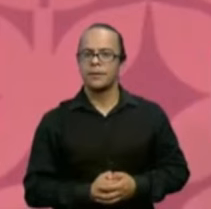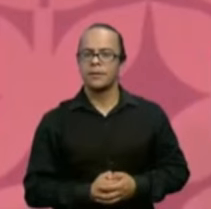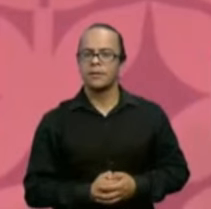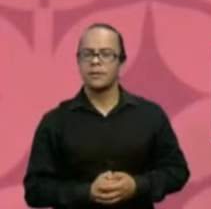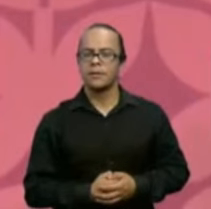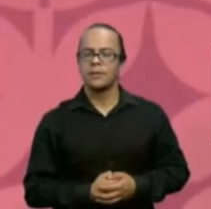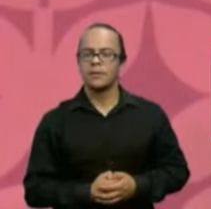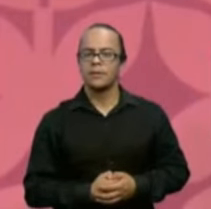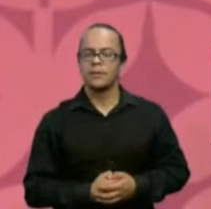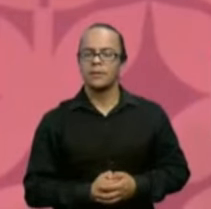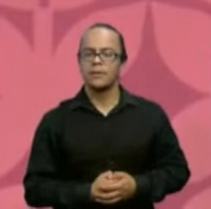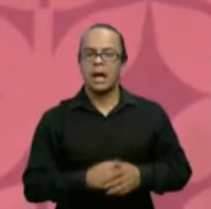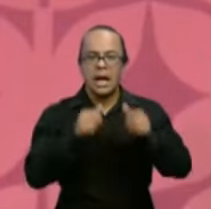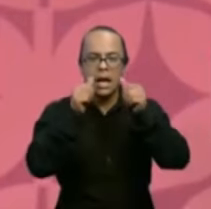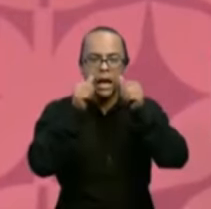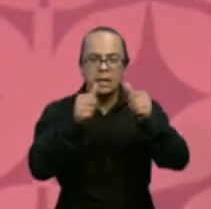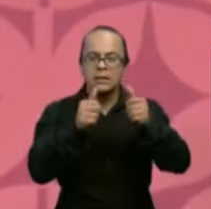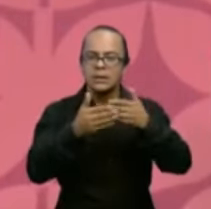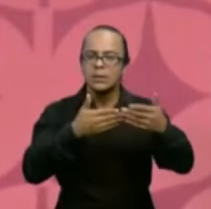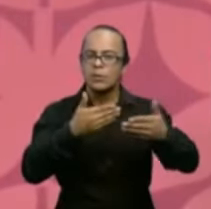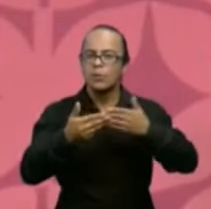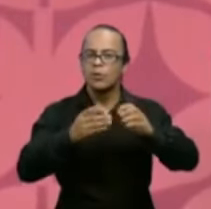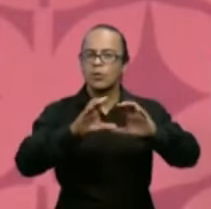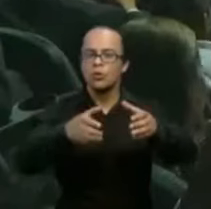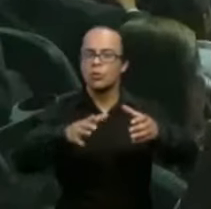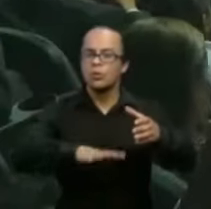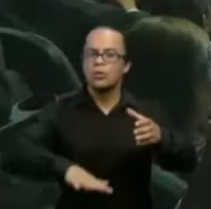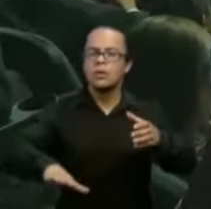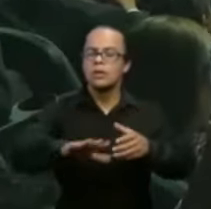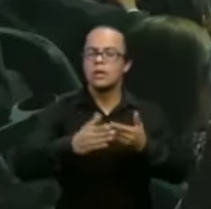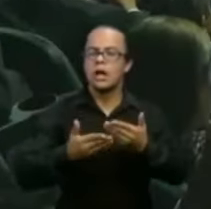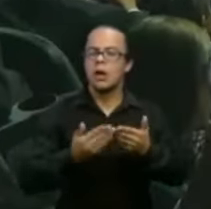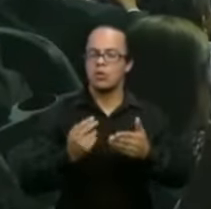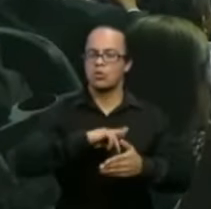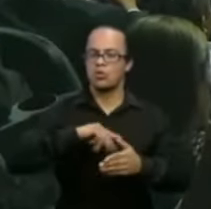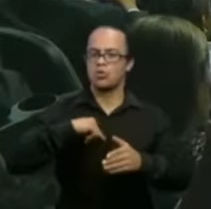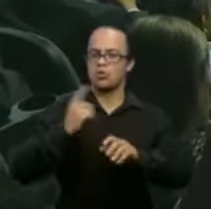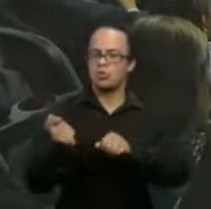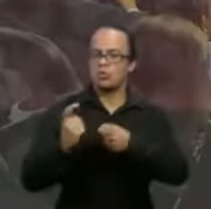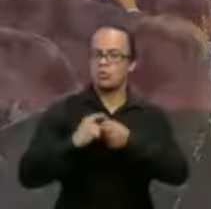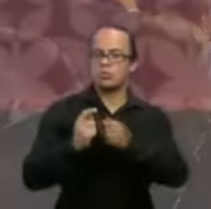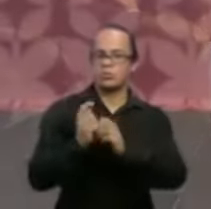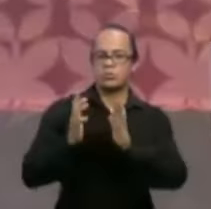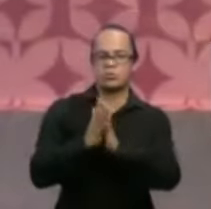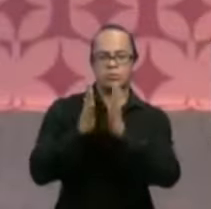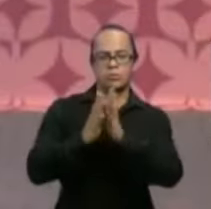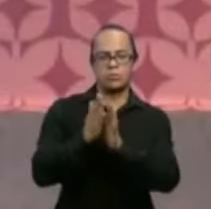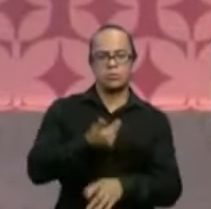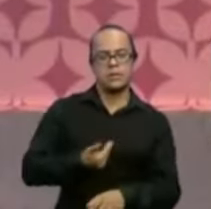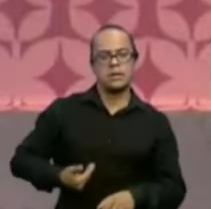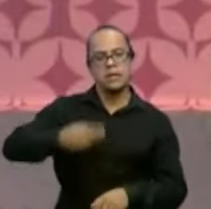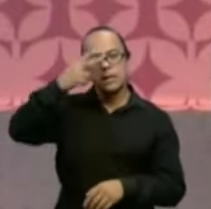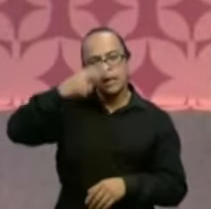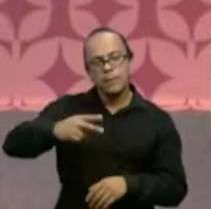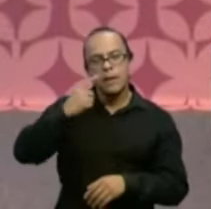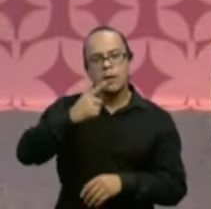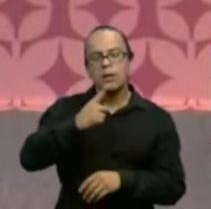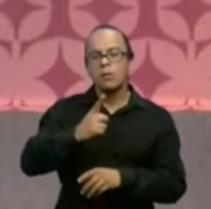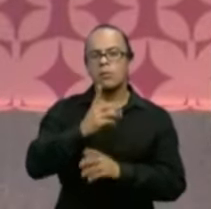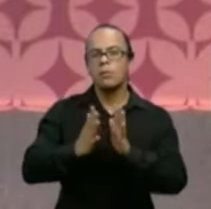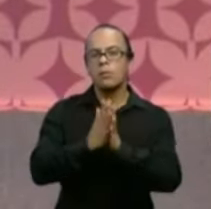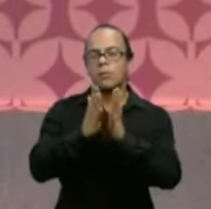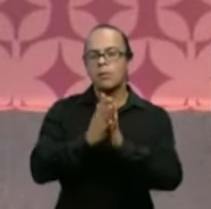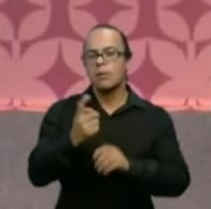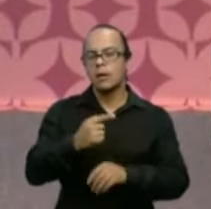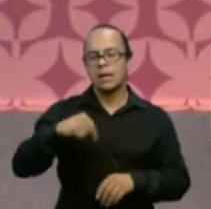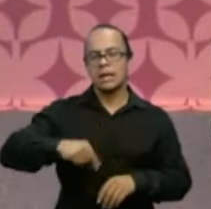nuestra sociedad actual. Por ello, nos sumamos al cambio que en materia educativa impulsa el presidente de México para que nuestro Estado